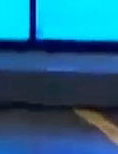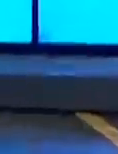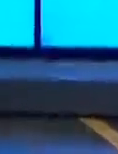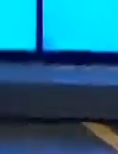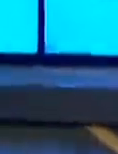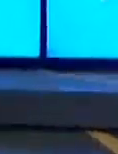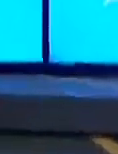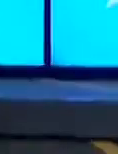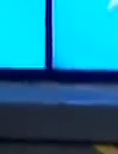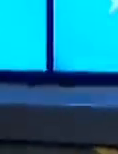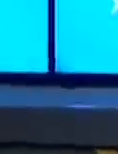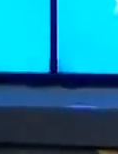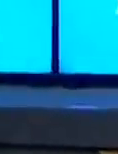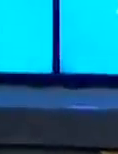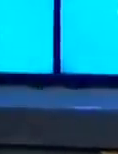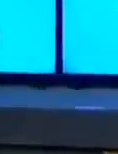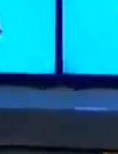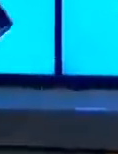tradicional